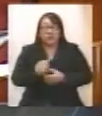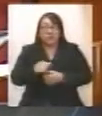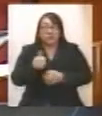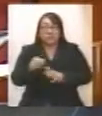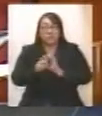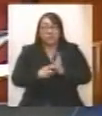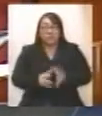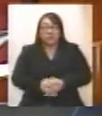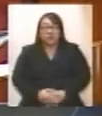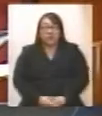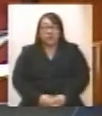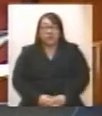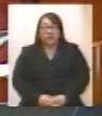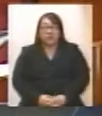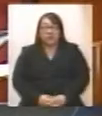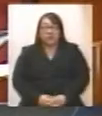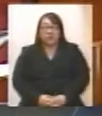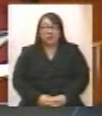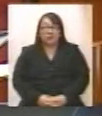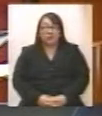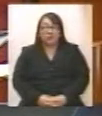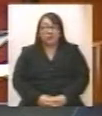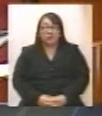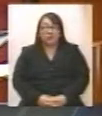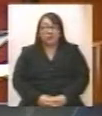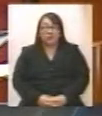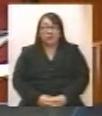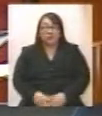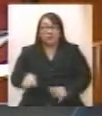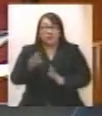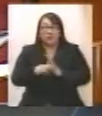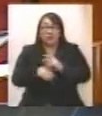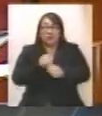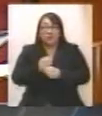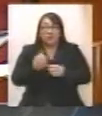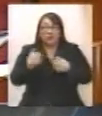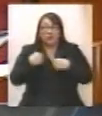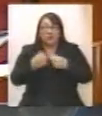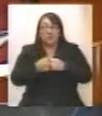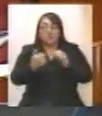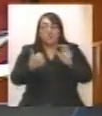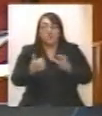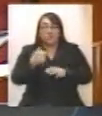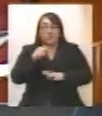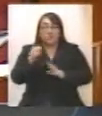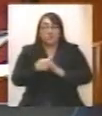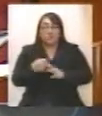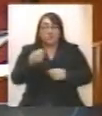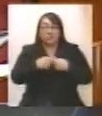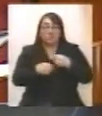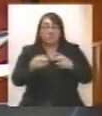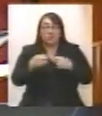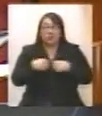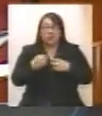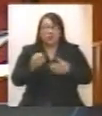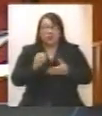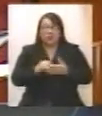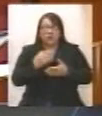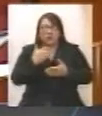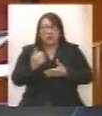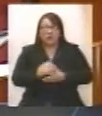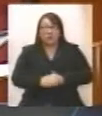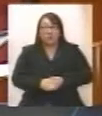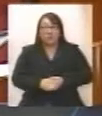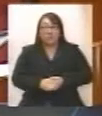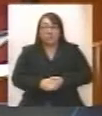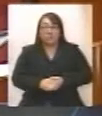regiones, a finales del presente año contaremos con 6 proyectos de inversión viables adicionales, por